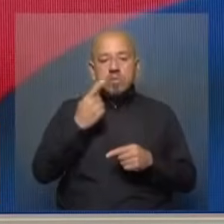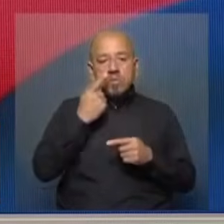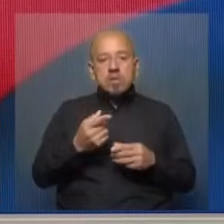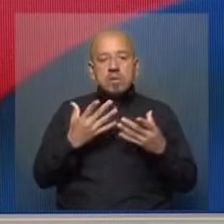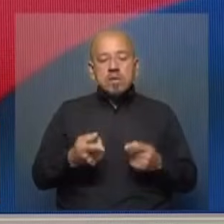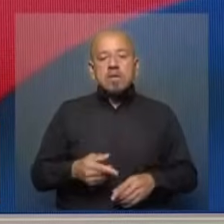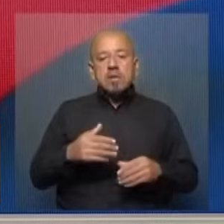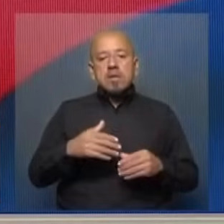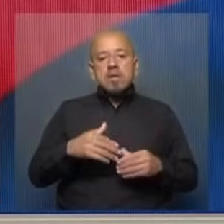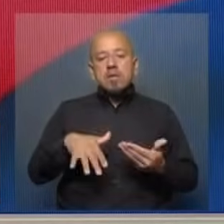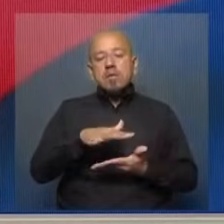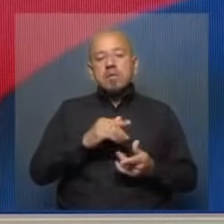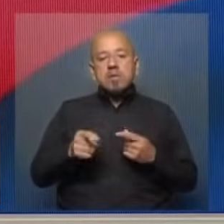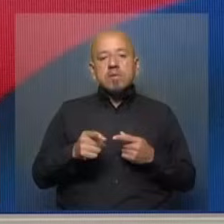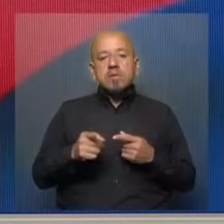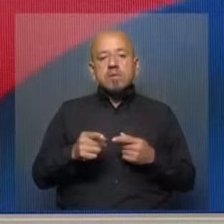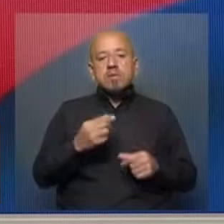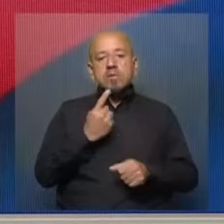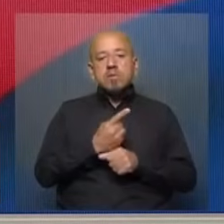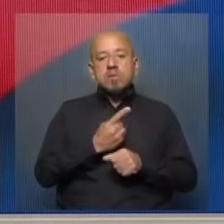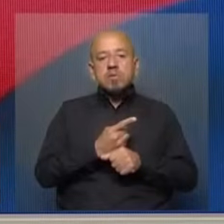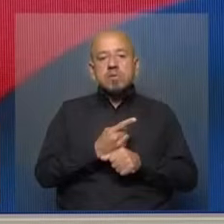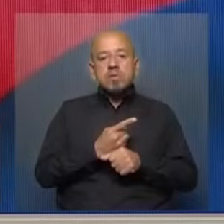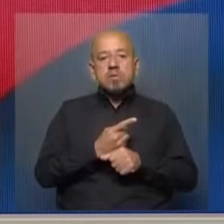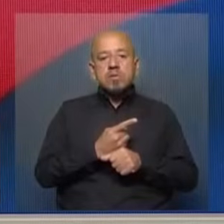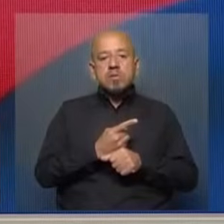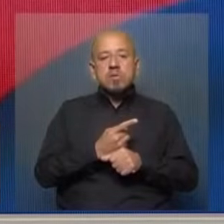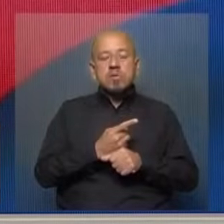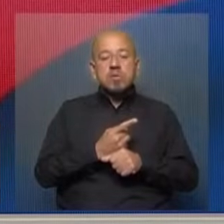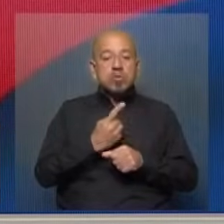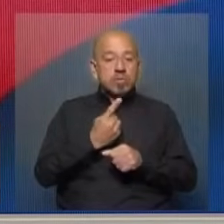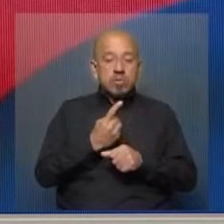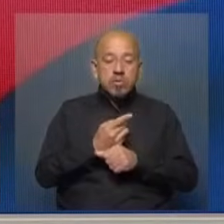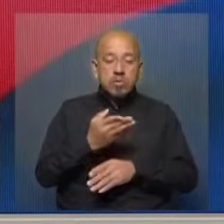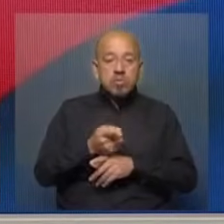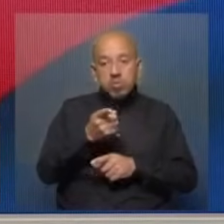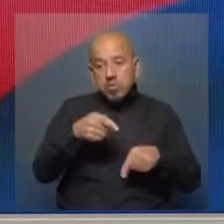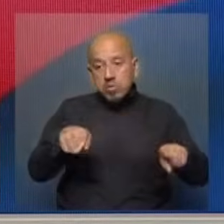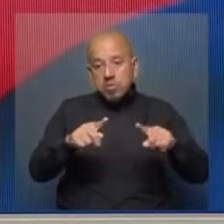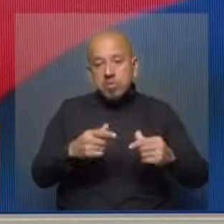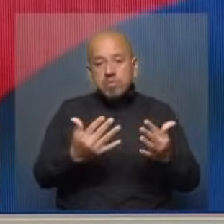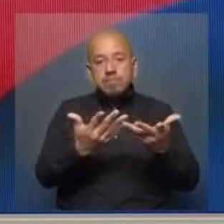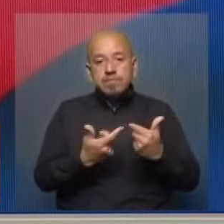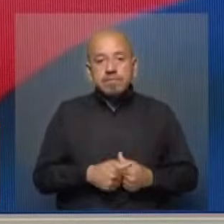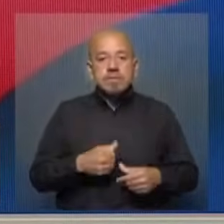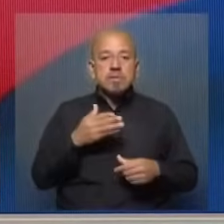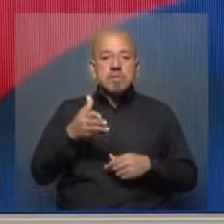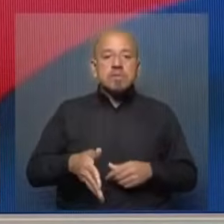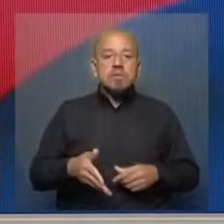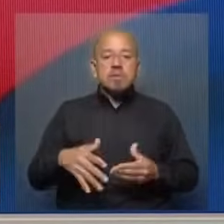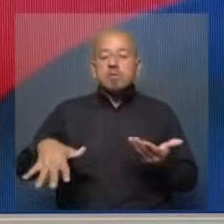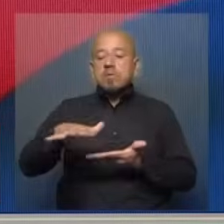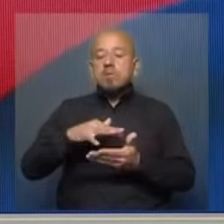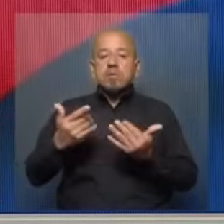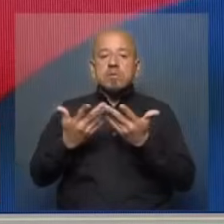barrio, lo primero que le pedimos a los vecinos es que se organicen. Hemos ido a barrios que no están organizados.